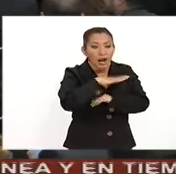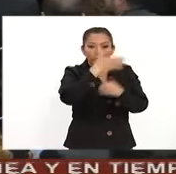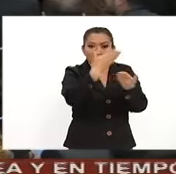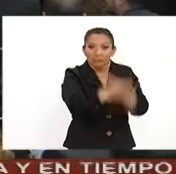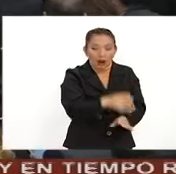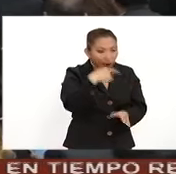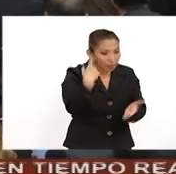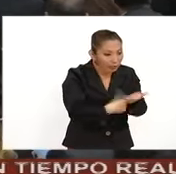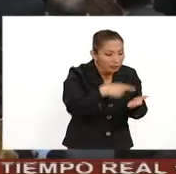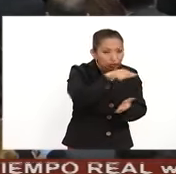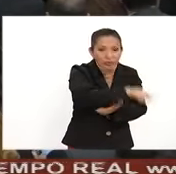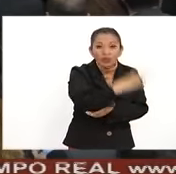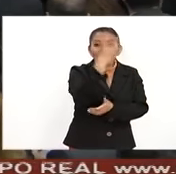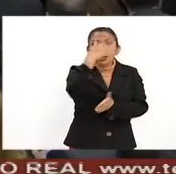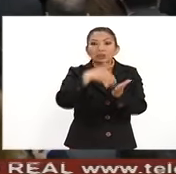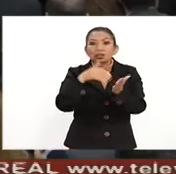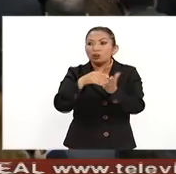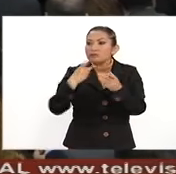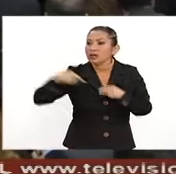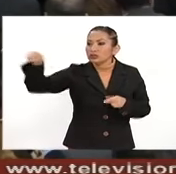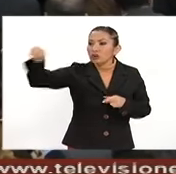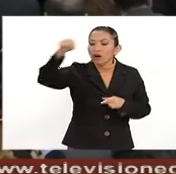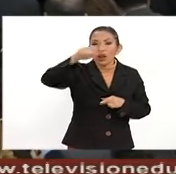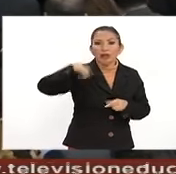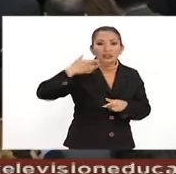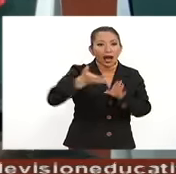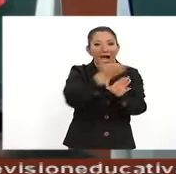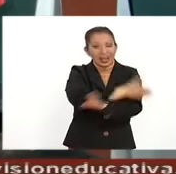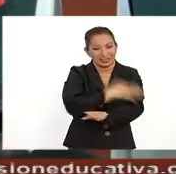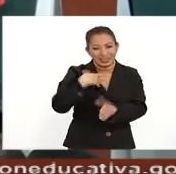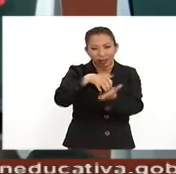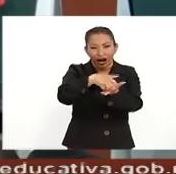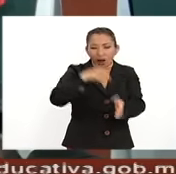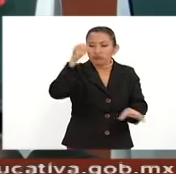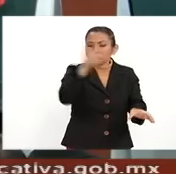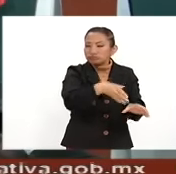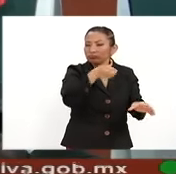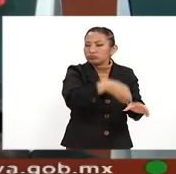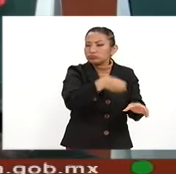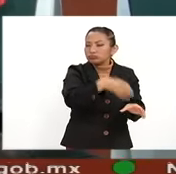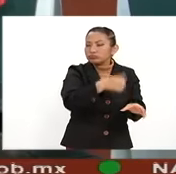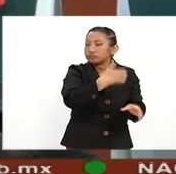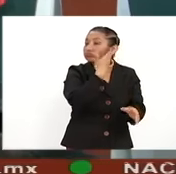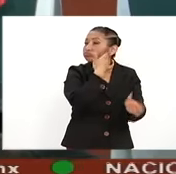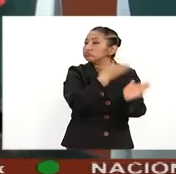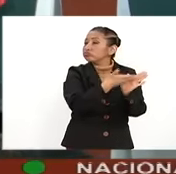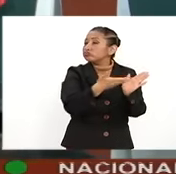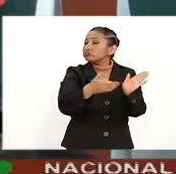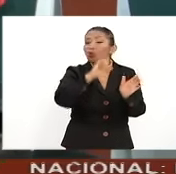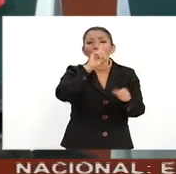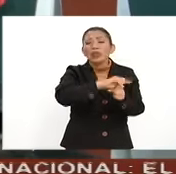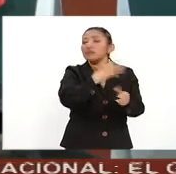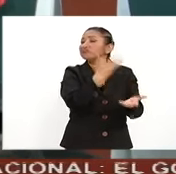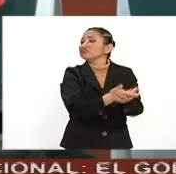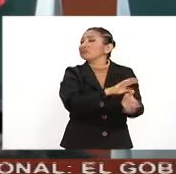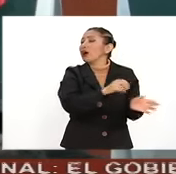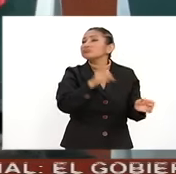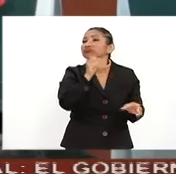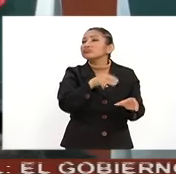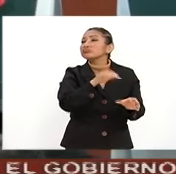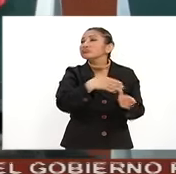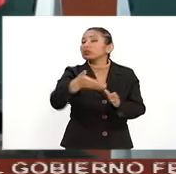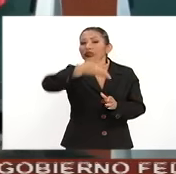las cuentas de más de 3 millones de personas que estuvieron ahorrando y que dejaron de hacerlo en algún momento y